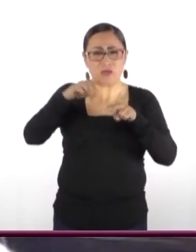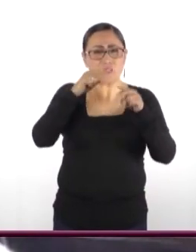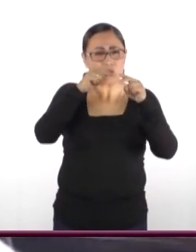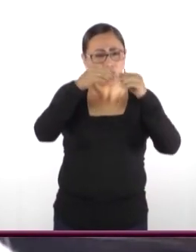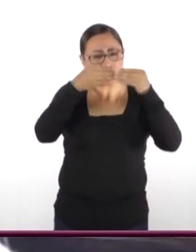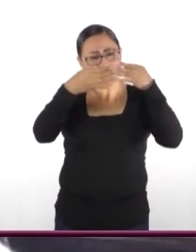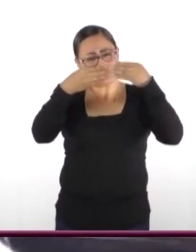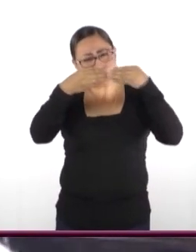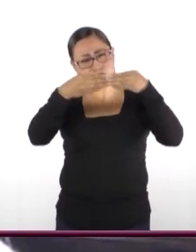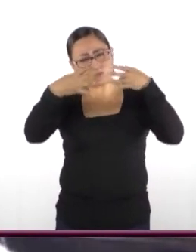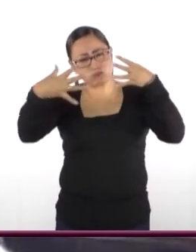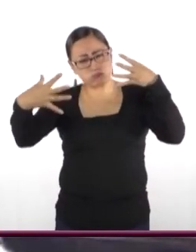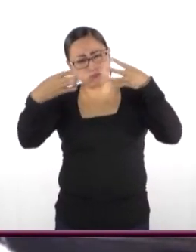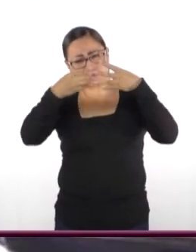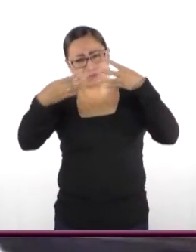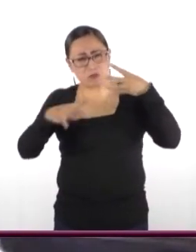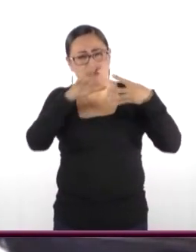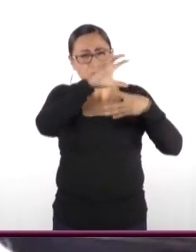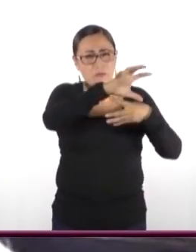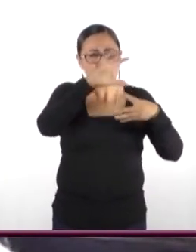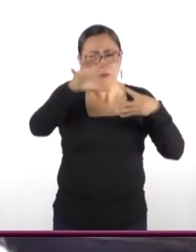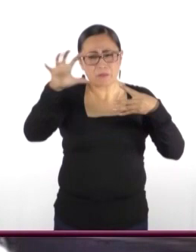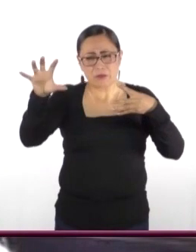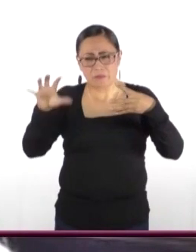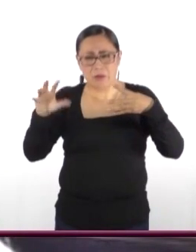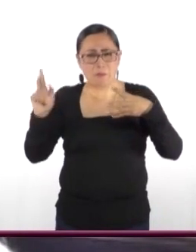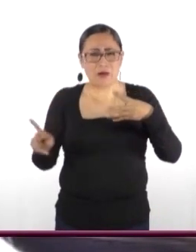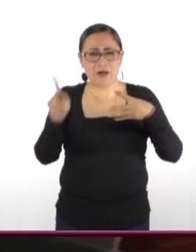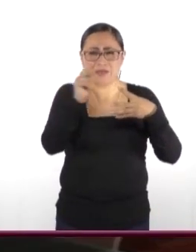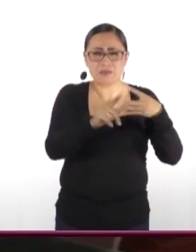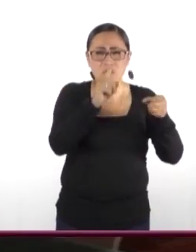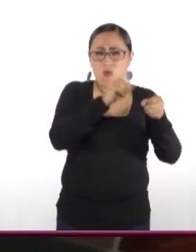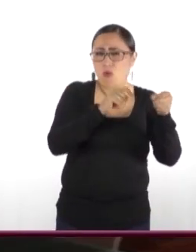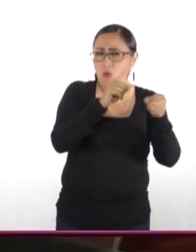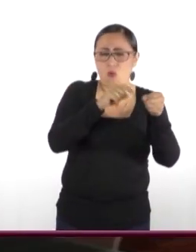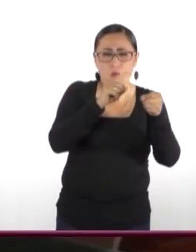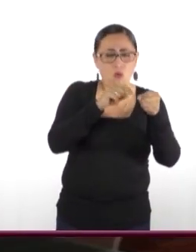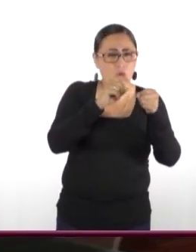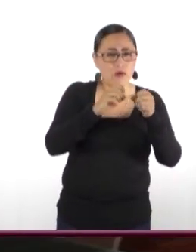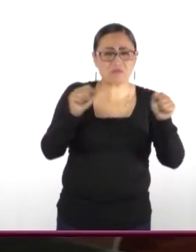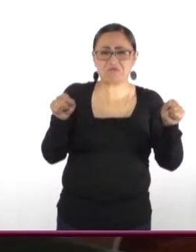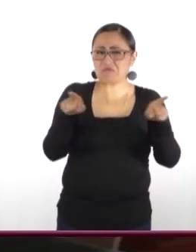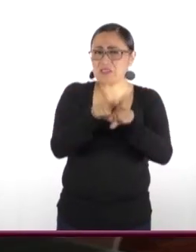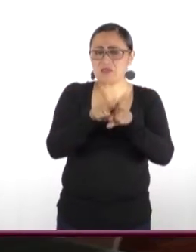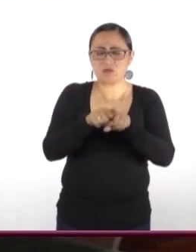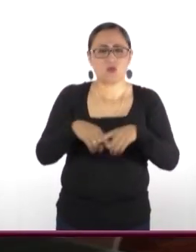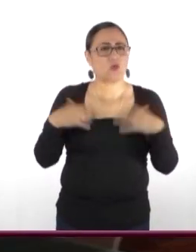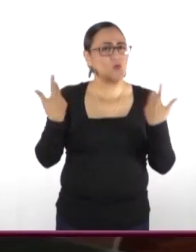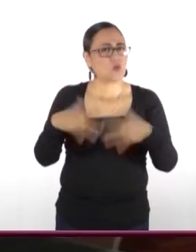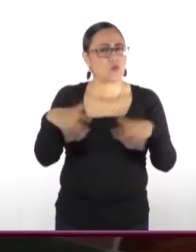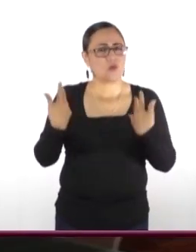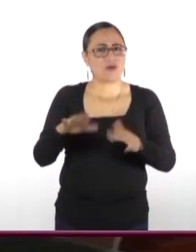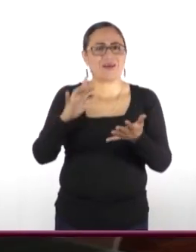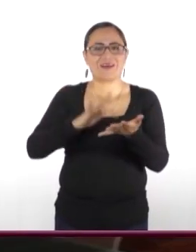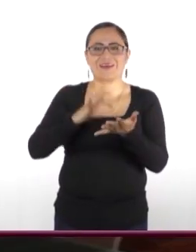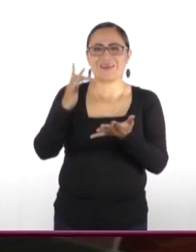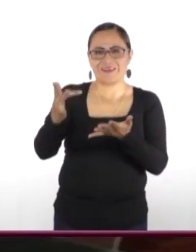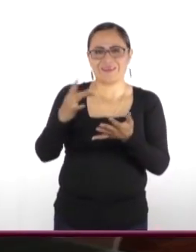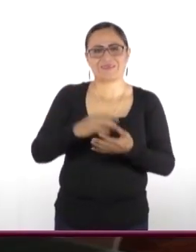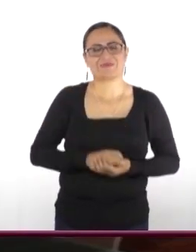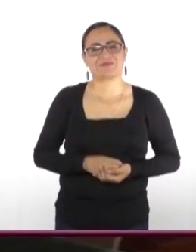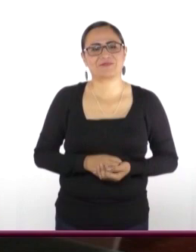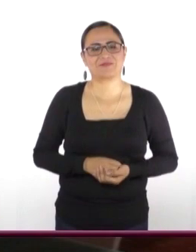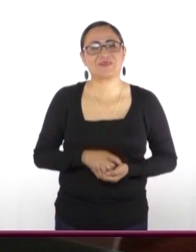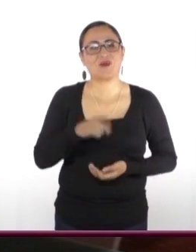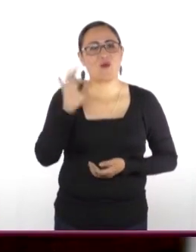incluir una dimensión por cada uno de los colores que estás incluyendo en ellas, y entonces tienes tantos como colores. ¡Wow! Ay, pues muchas gracias por